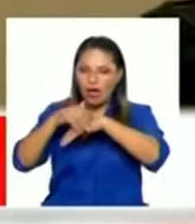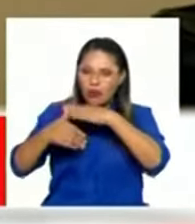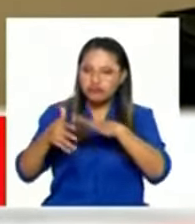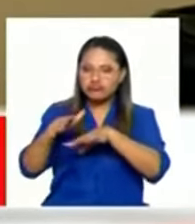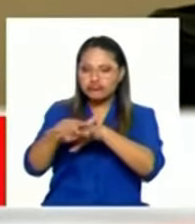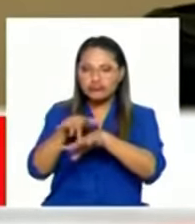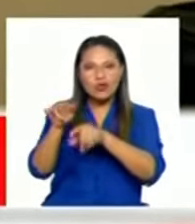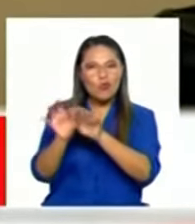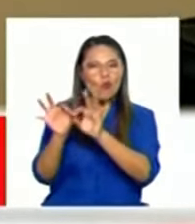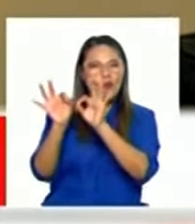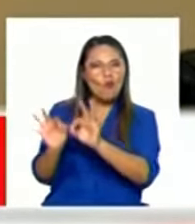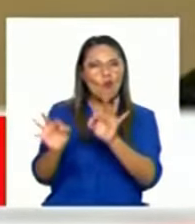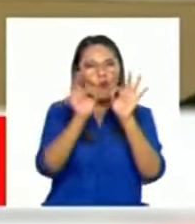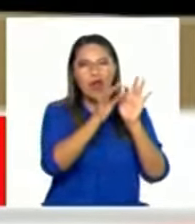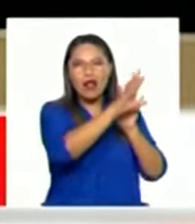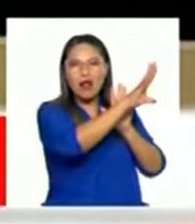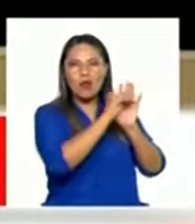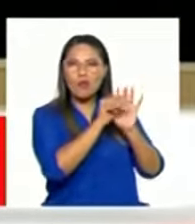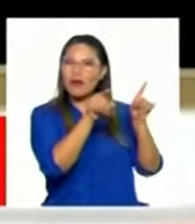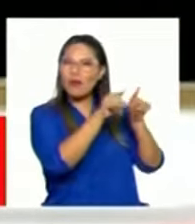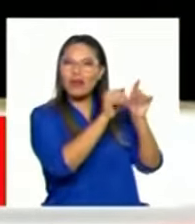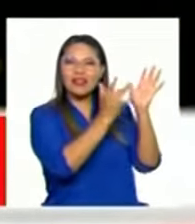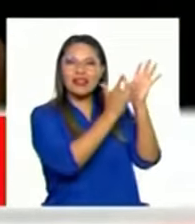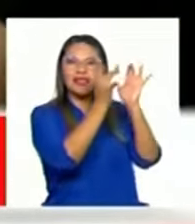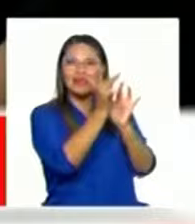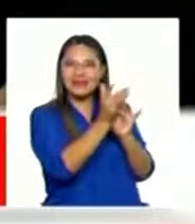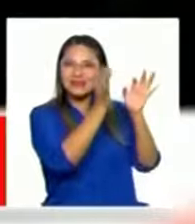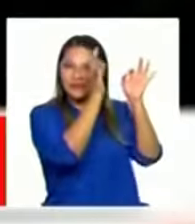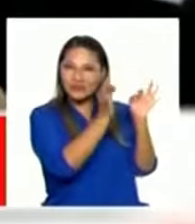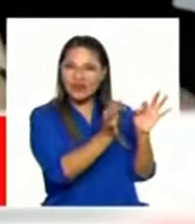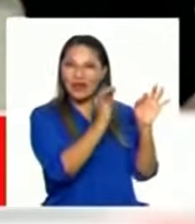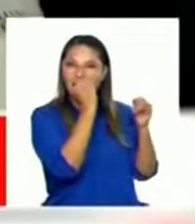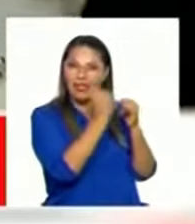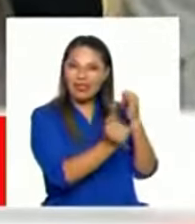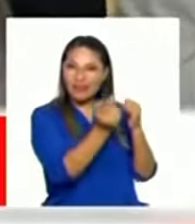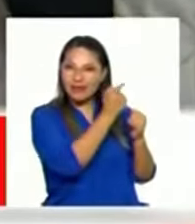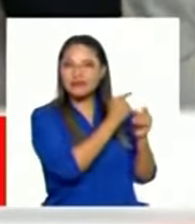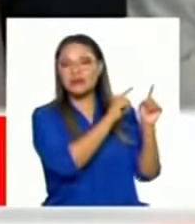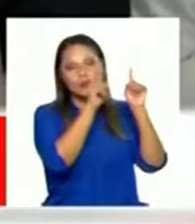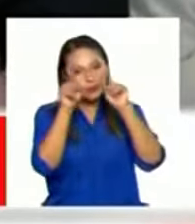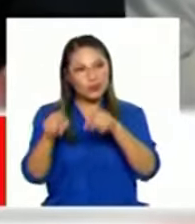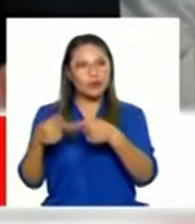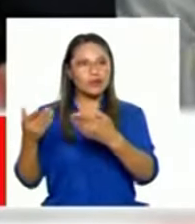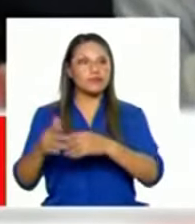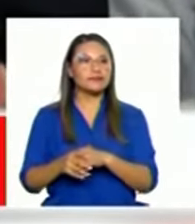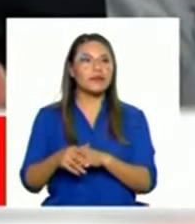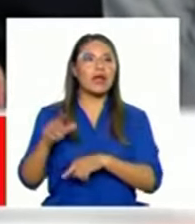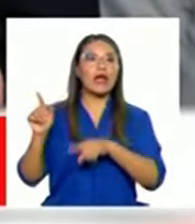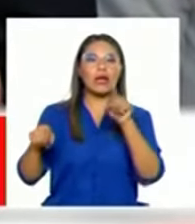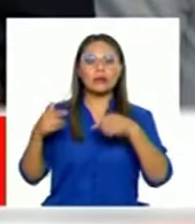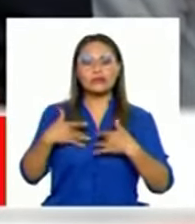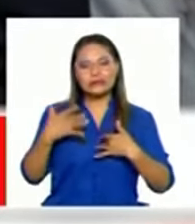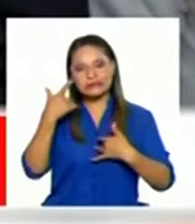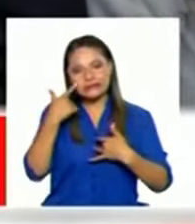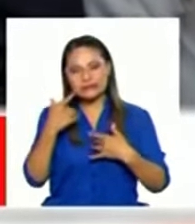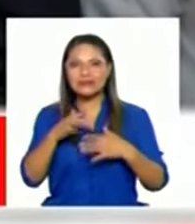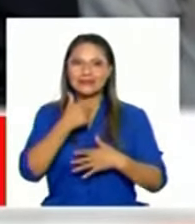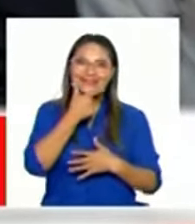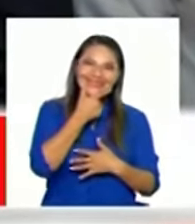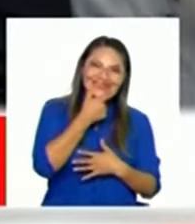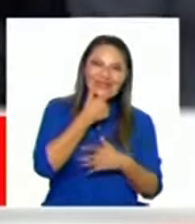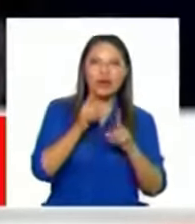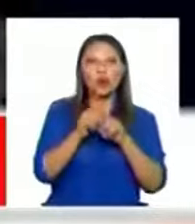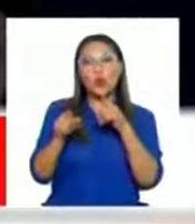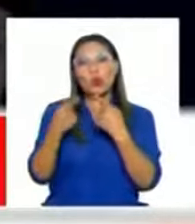imitando el gesto de Jesús de Nazaret con sus discípulos en la última cena. Algunas internas mostraban sonrisas de nerviosismo